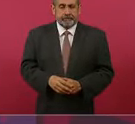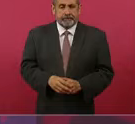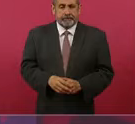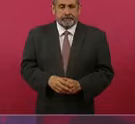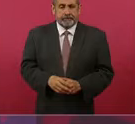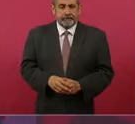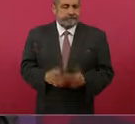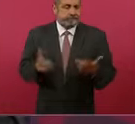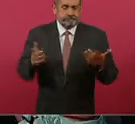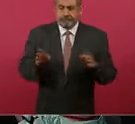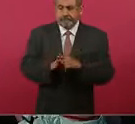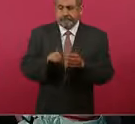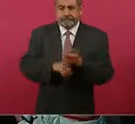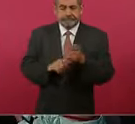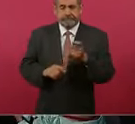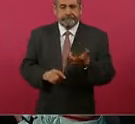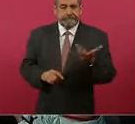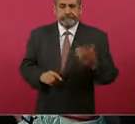Nada más que